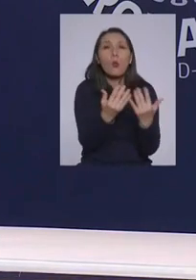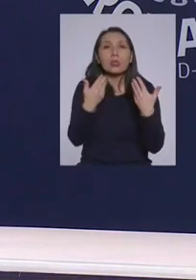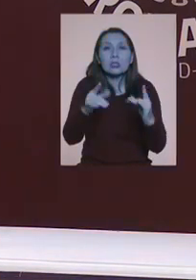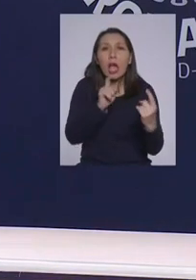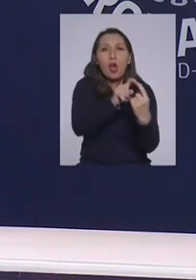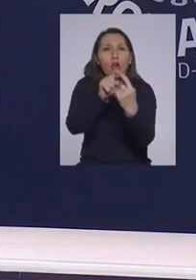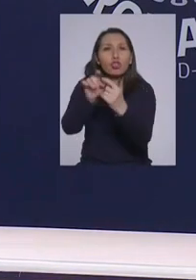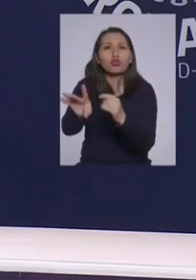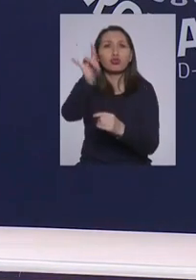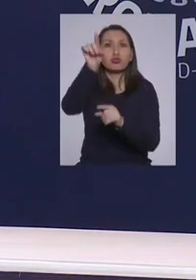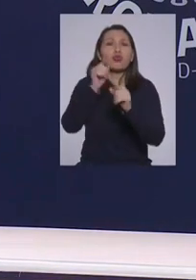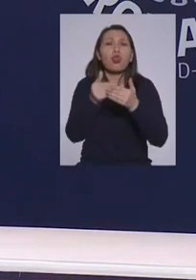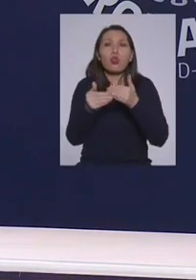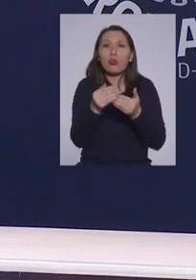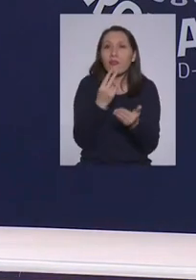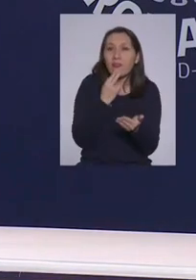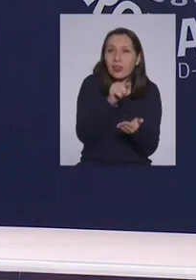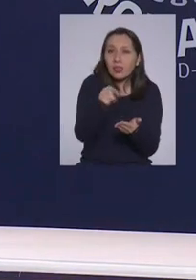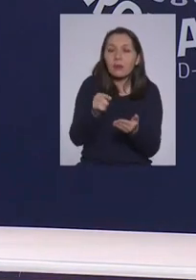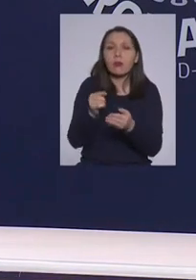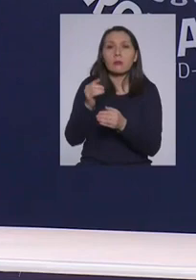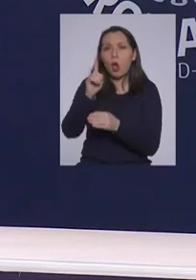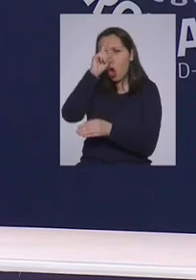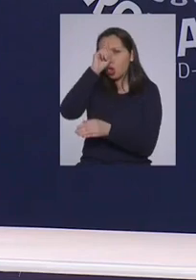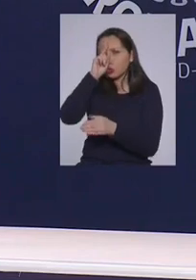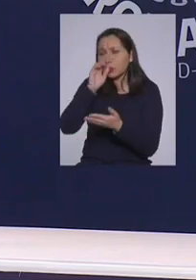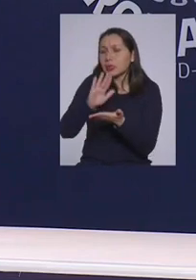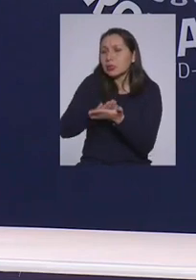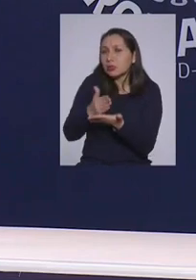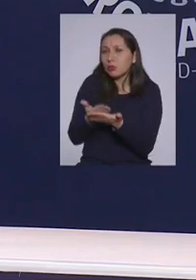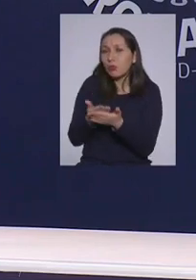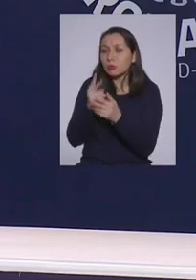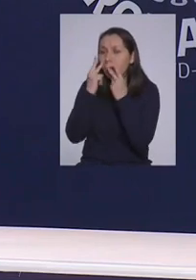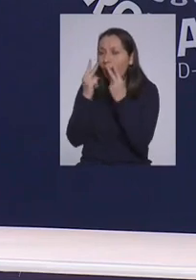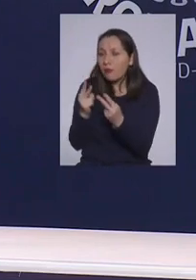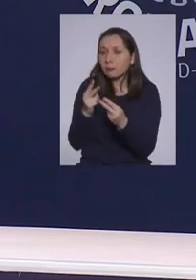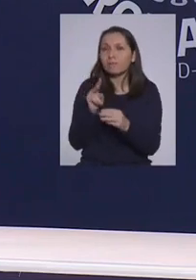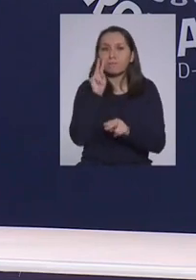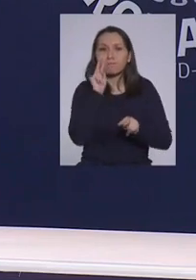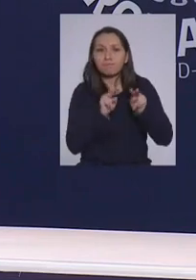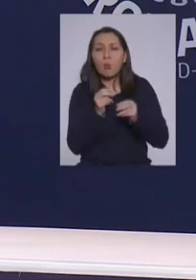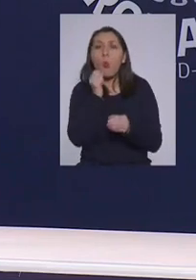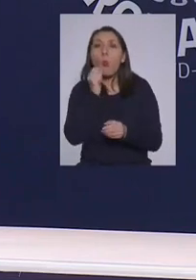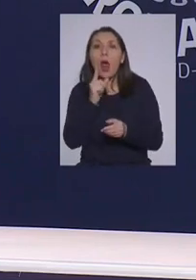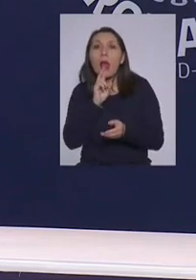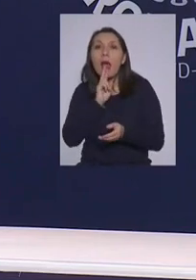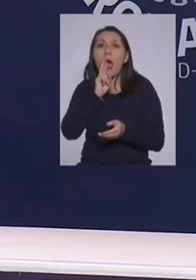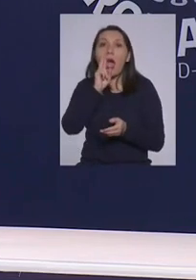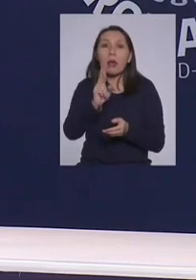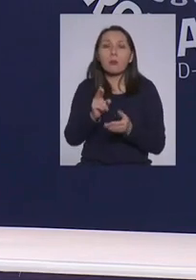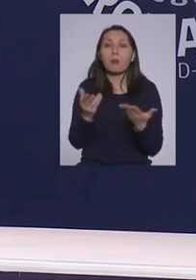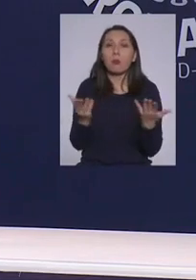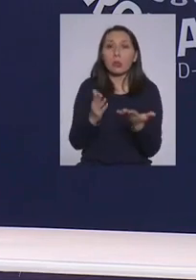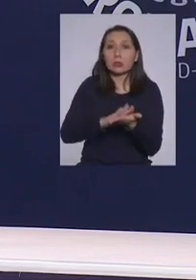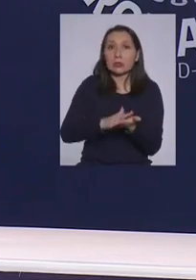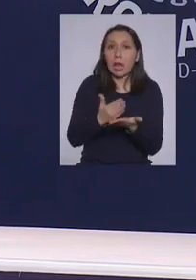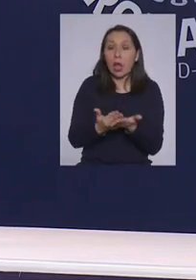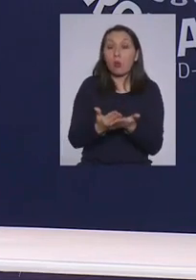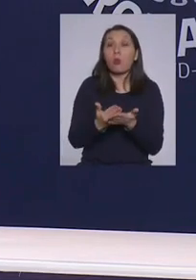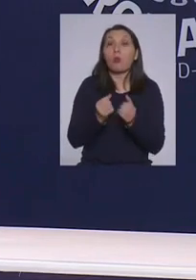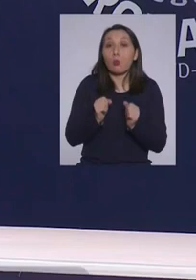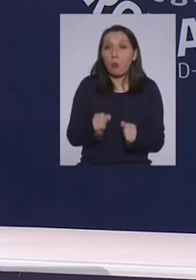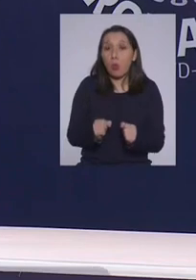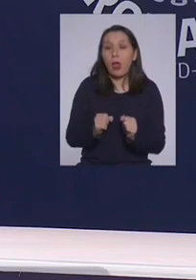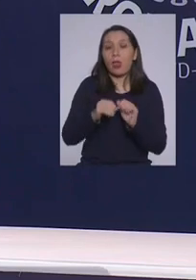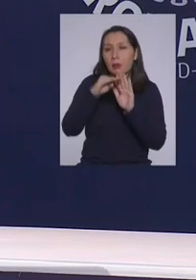trazabilidad, vemos cómo está la red asistencial, también vemos cuál es la respuesta del punto de vista de salud para